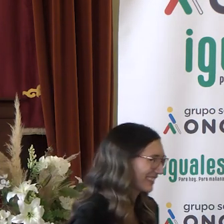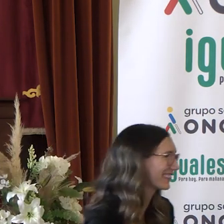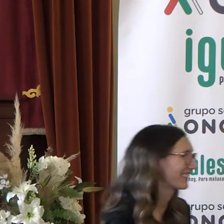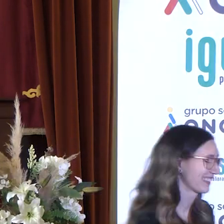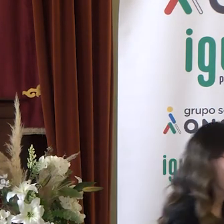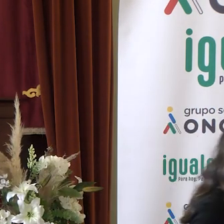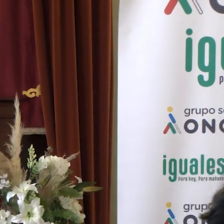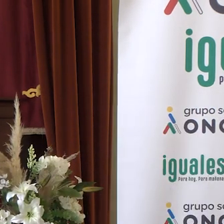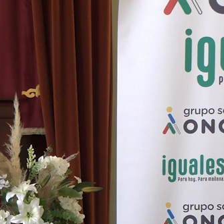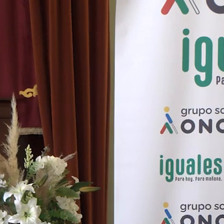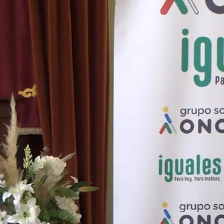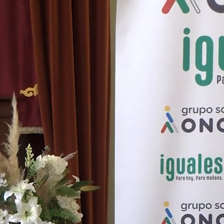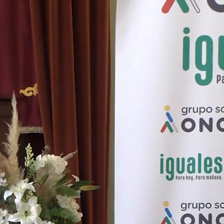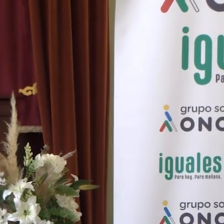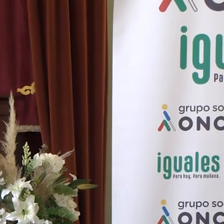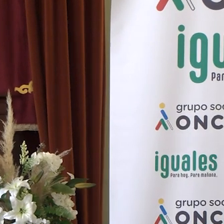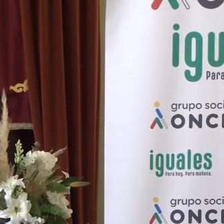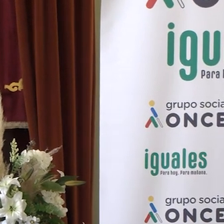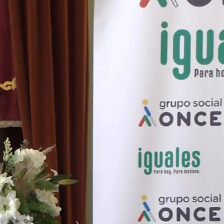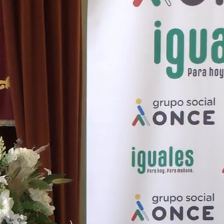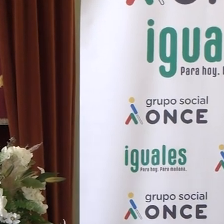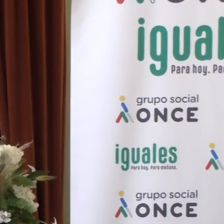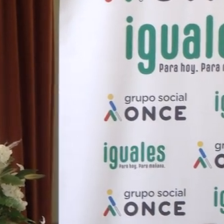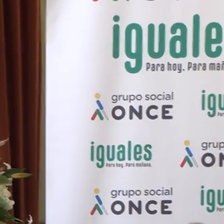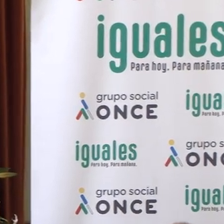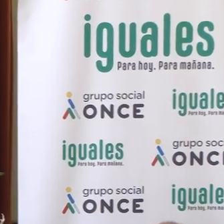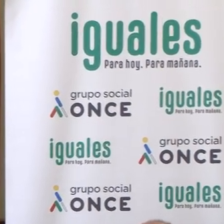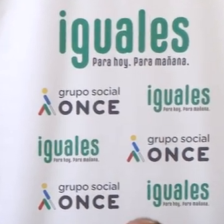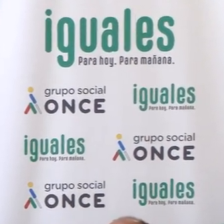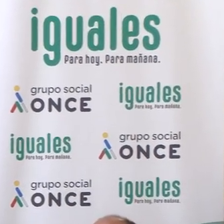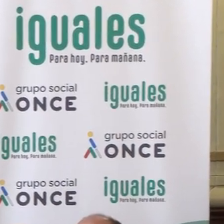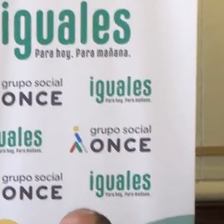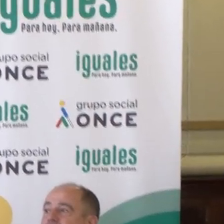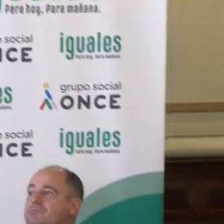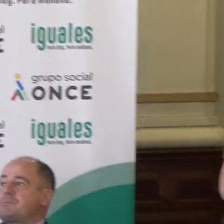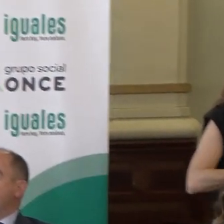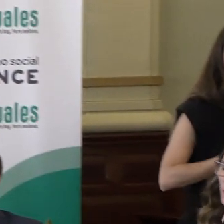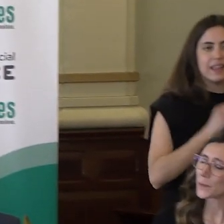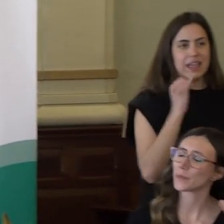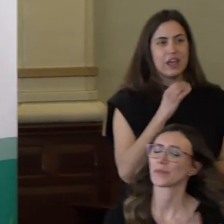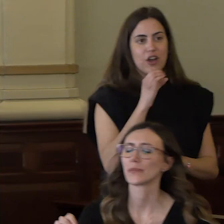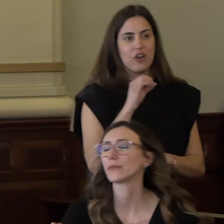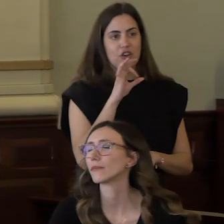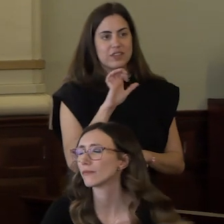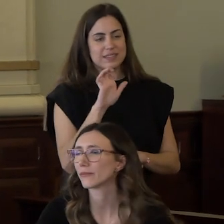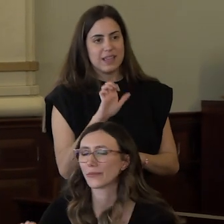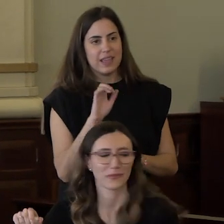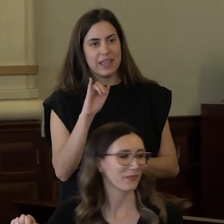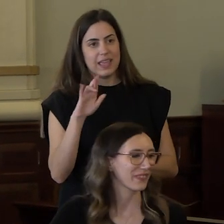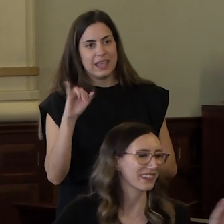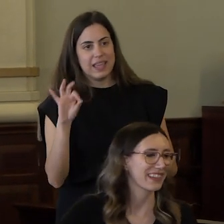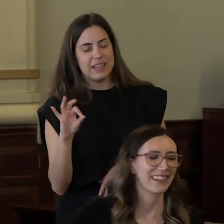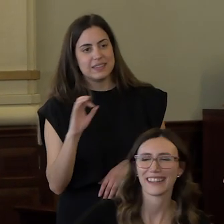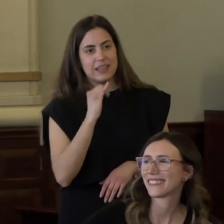Bueno, pues damos por finalizado el acto. Le pido aquí al alcalde, a José, a Iris, a Javier, que nos hagamos